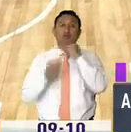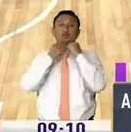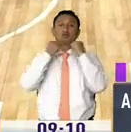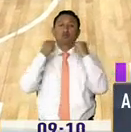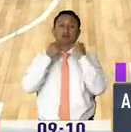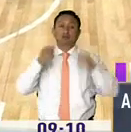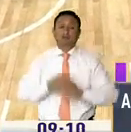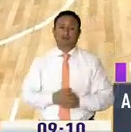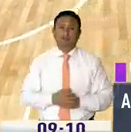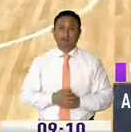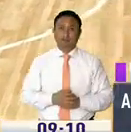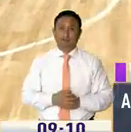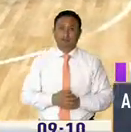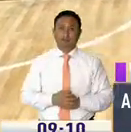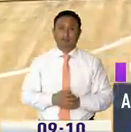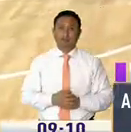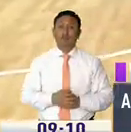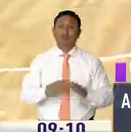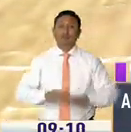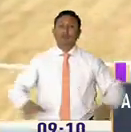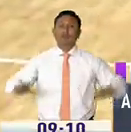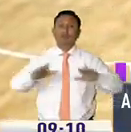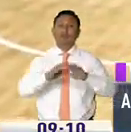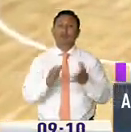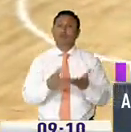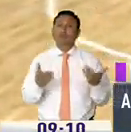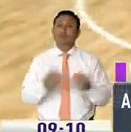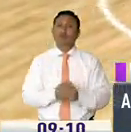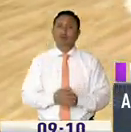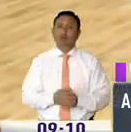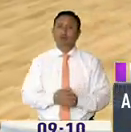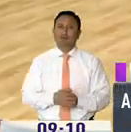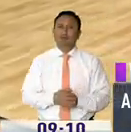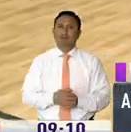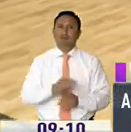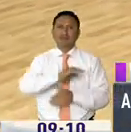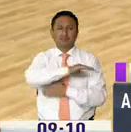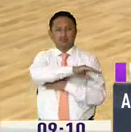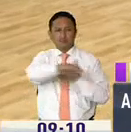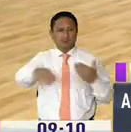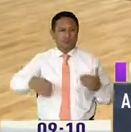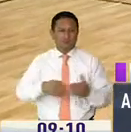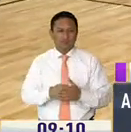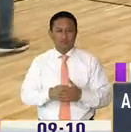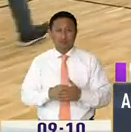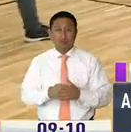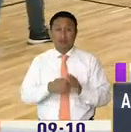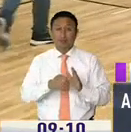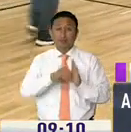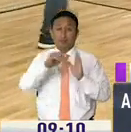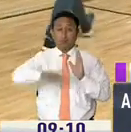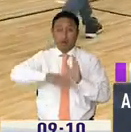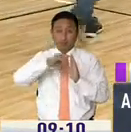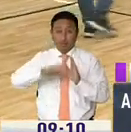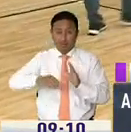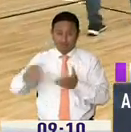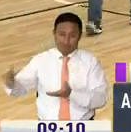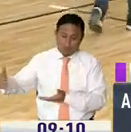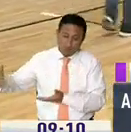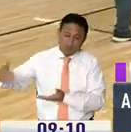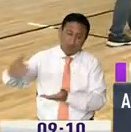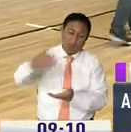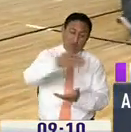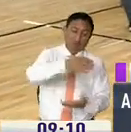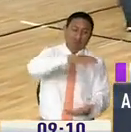Politécnica Salesiana. Es en donde vamos a recabar o recoger todas las donaciones que nos van a hacer